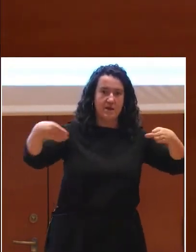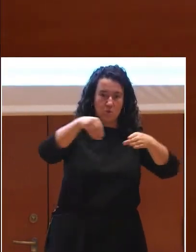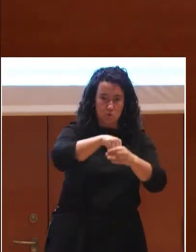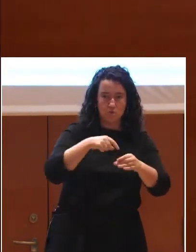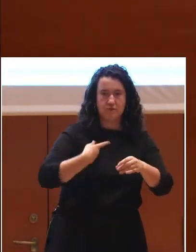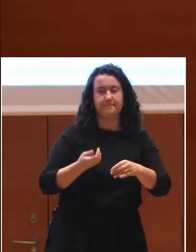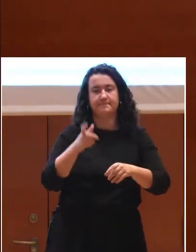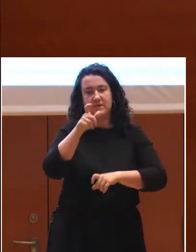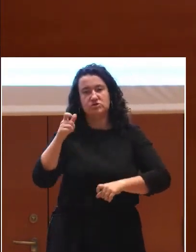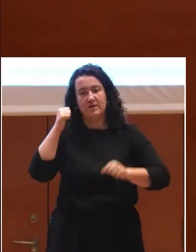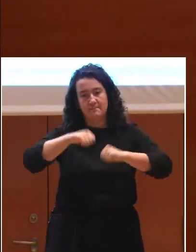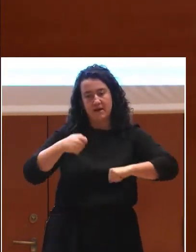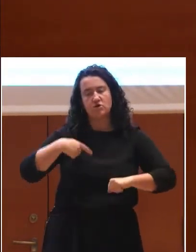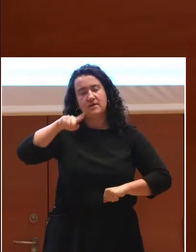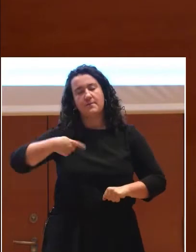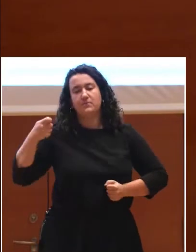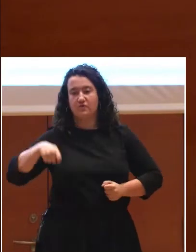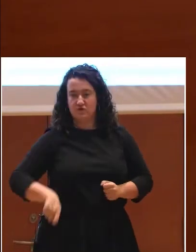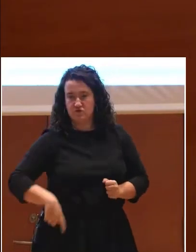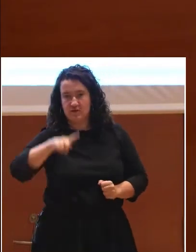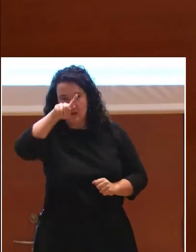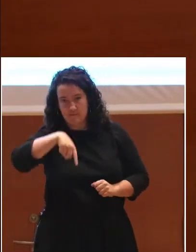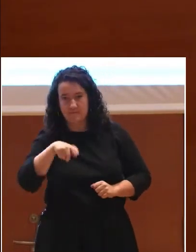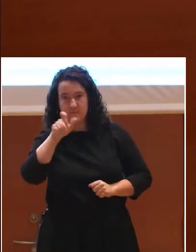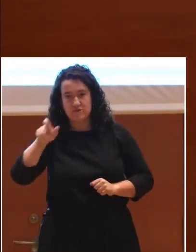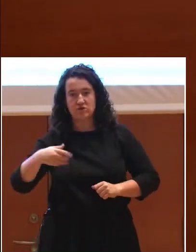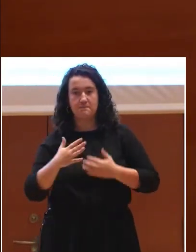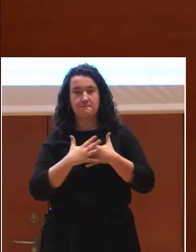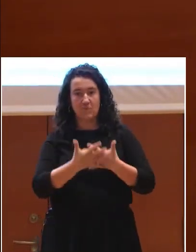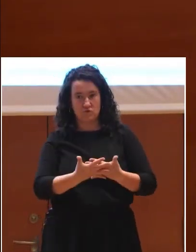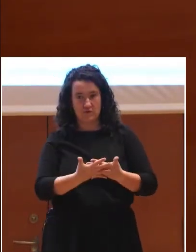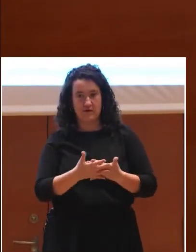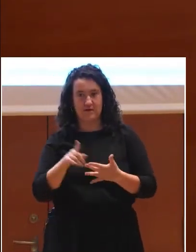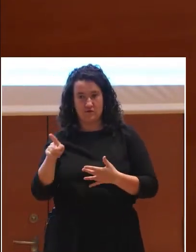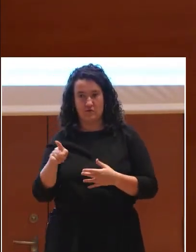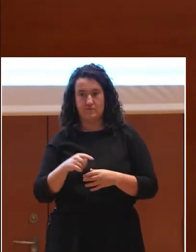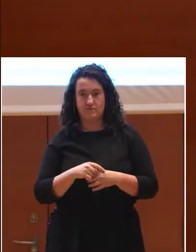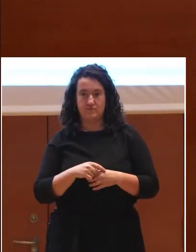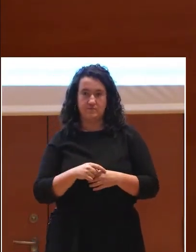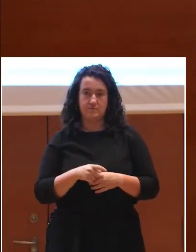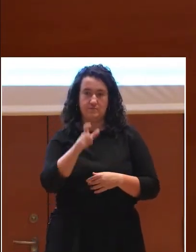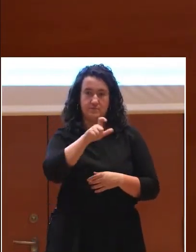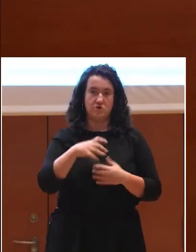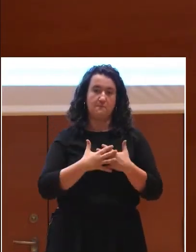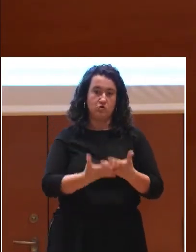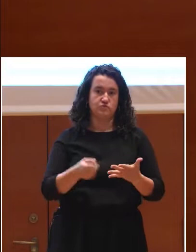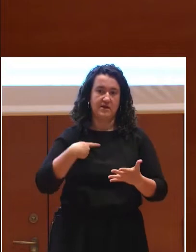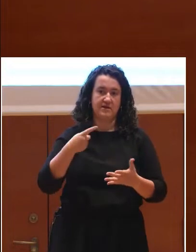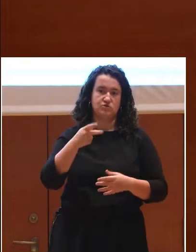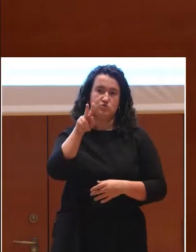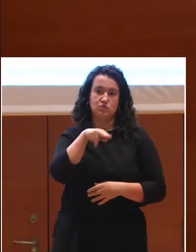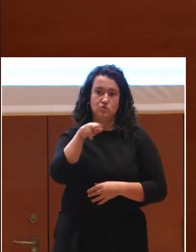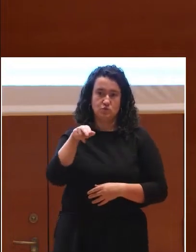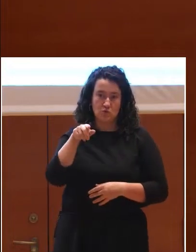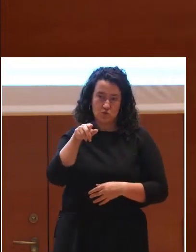trabajo de sensibilización con una mirada también nuevamente muy amplia que incluye a las personas mayores a los profesionales y también a las personas